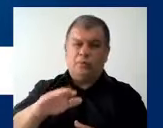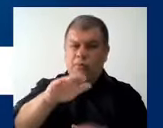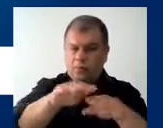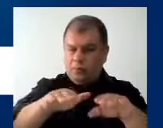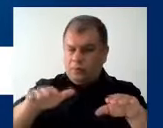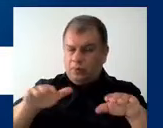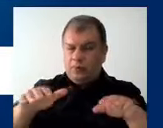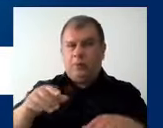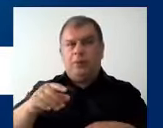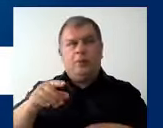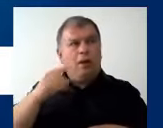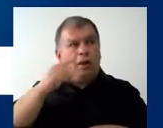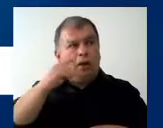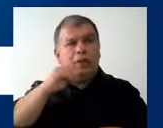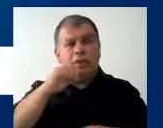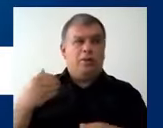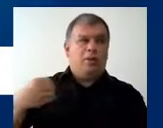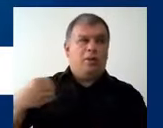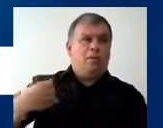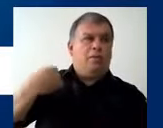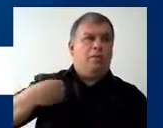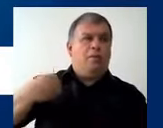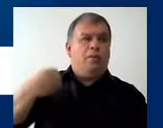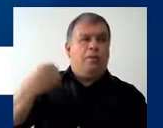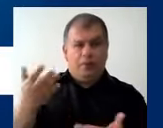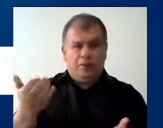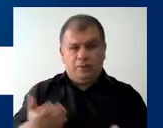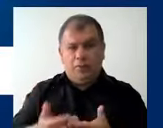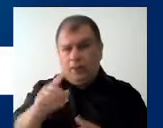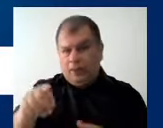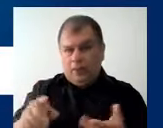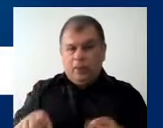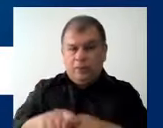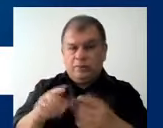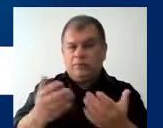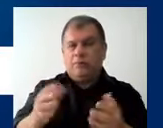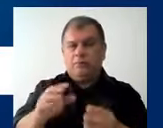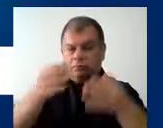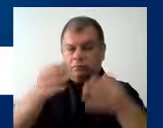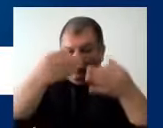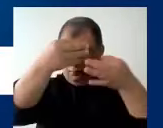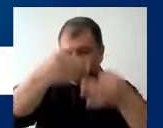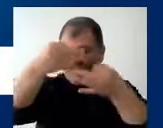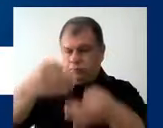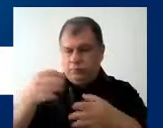niñas, niños y adolescentes, ¿no? Entonces, esos son datos